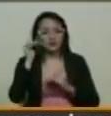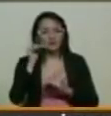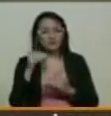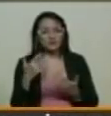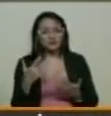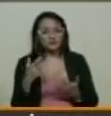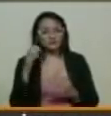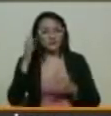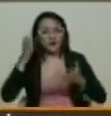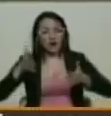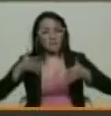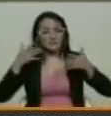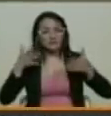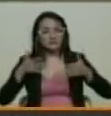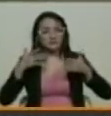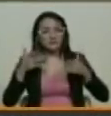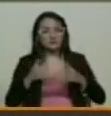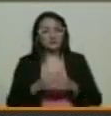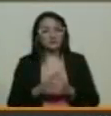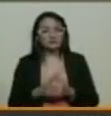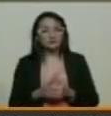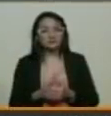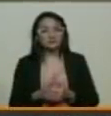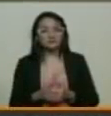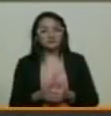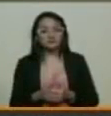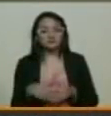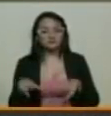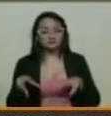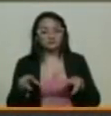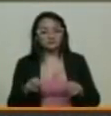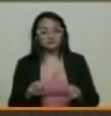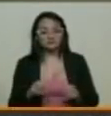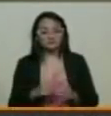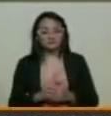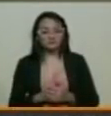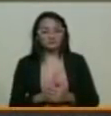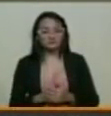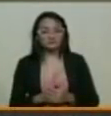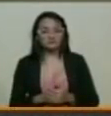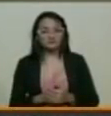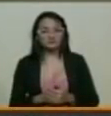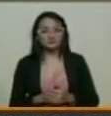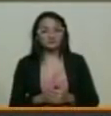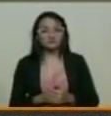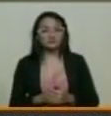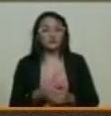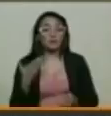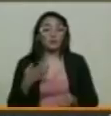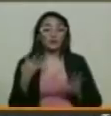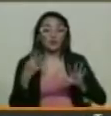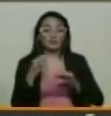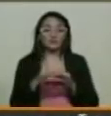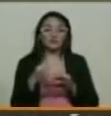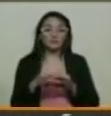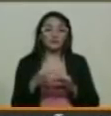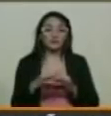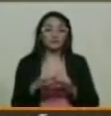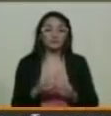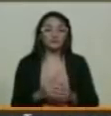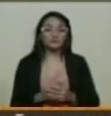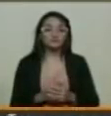la capacitación y la instalación fundamental y muy importante para el 9 de septiembre.